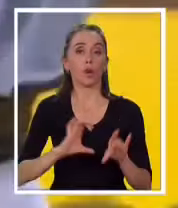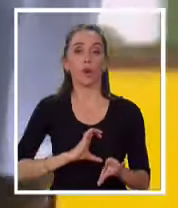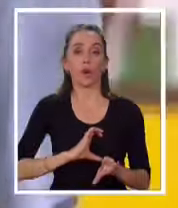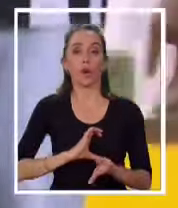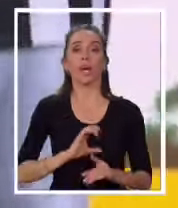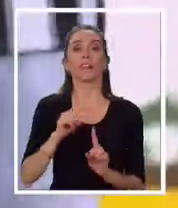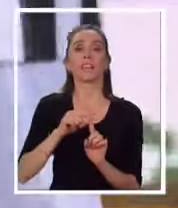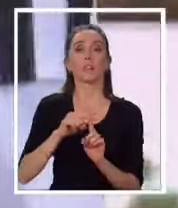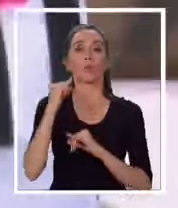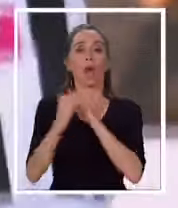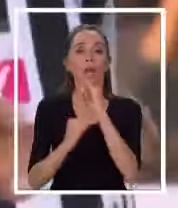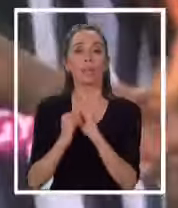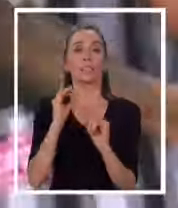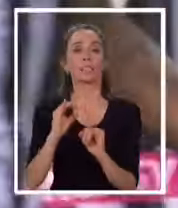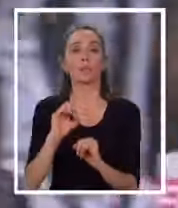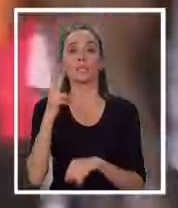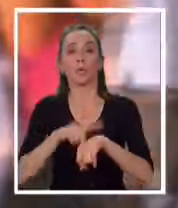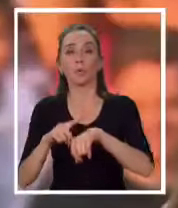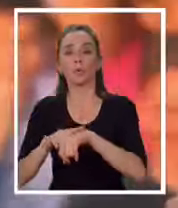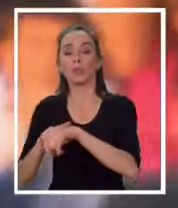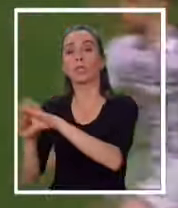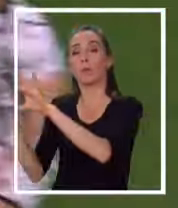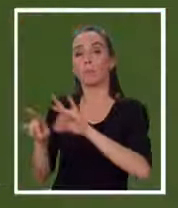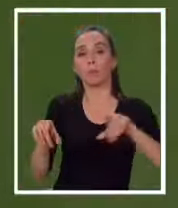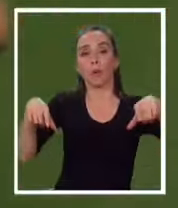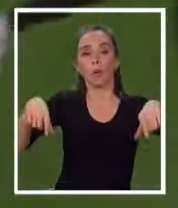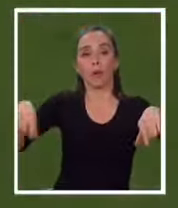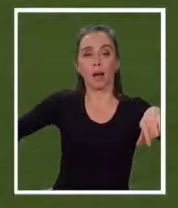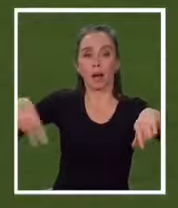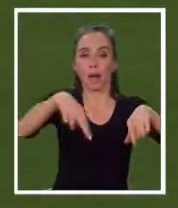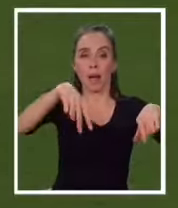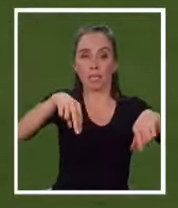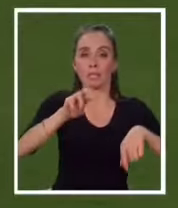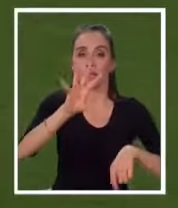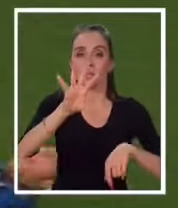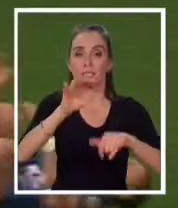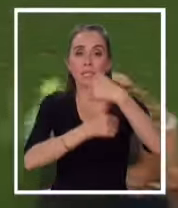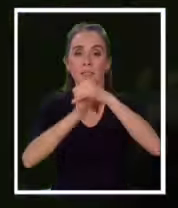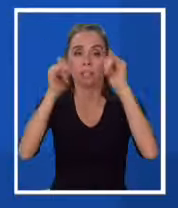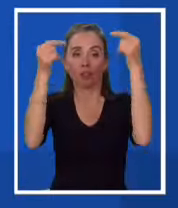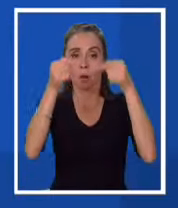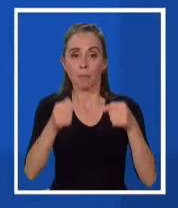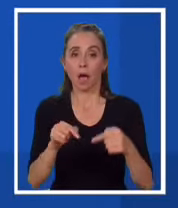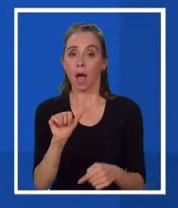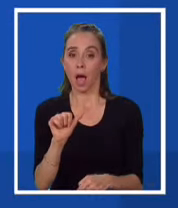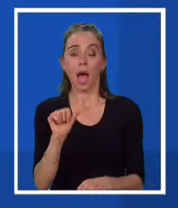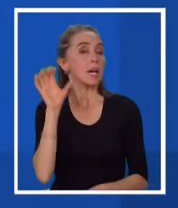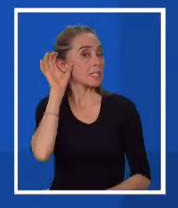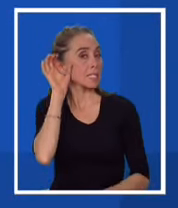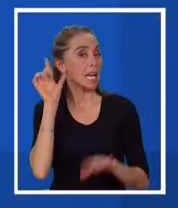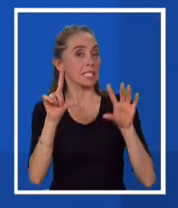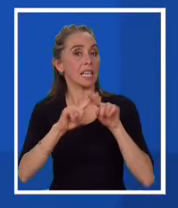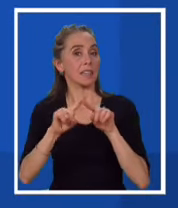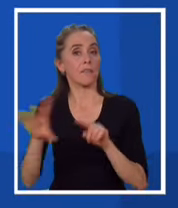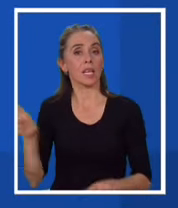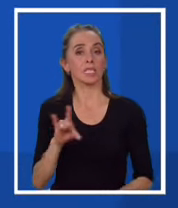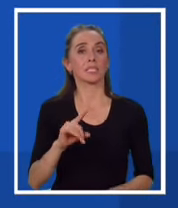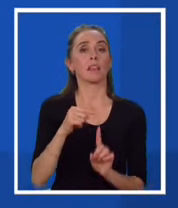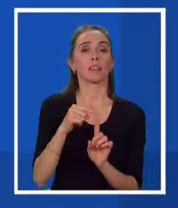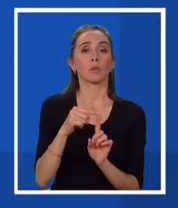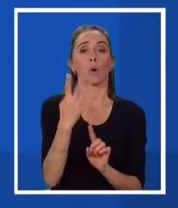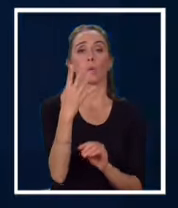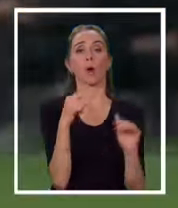Inter, frecuentemente ingresan en los segundos tiempos. 35 partidos se han jugado en la Serie A y Sánchez solo en 7 ha sido titular y ha anotado